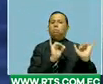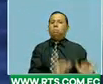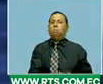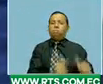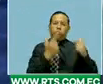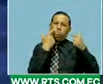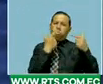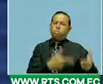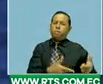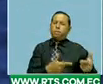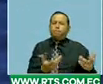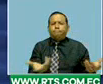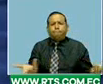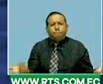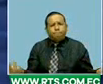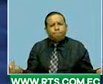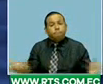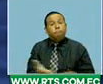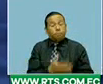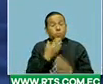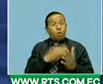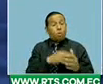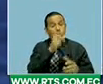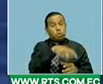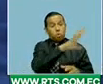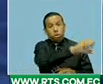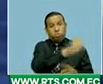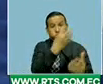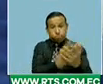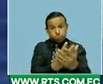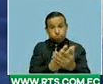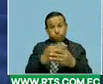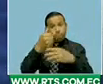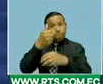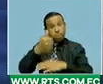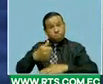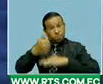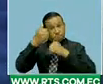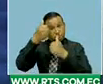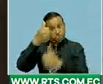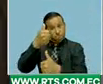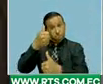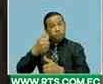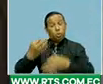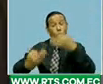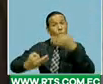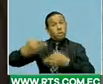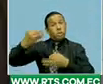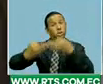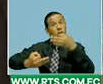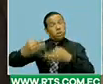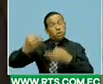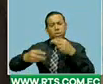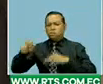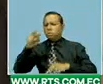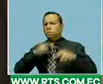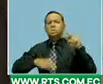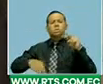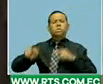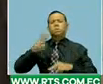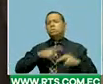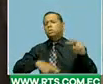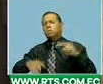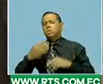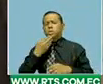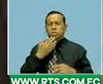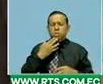son en audiencias de flagrancia, en donde el juez no tiene la posibilidad de tener un informe previo para poder analizar la factibilidad de riesgo y poder